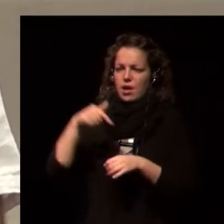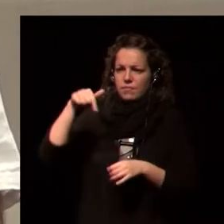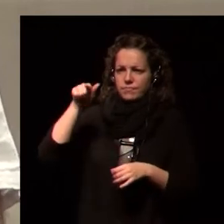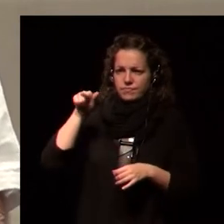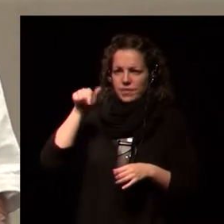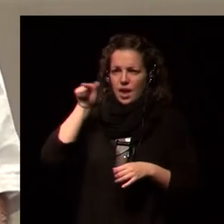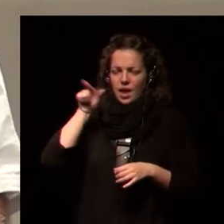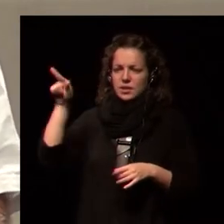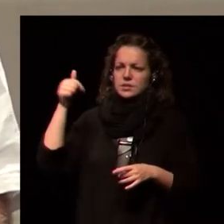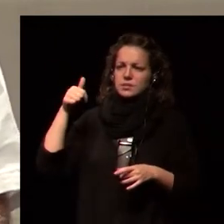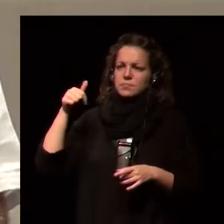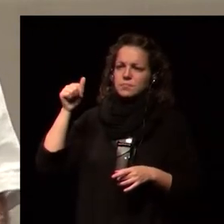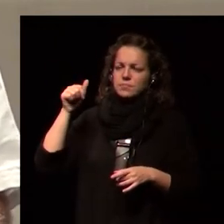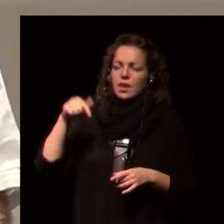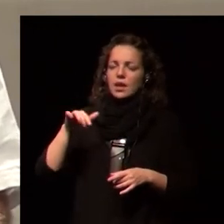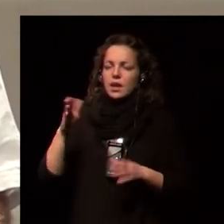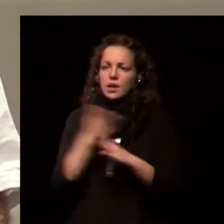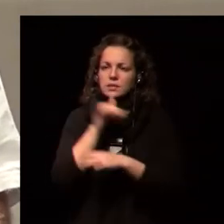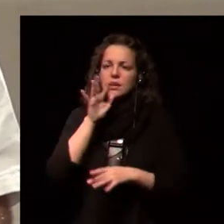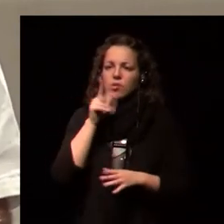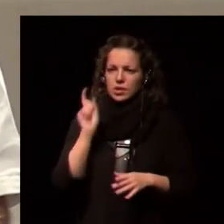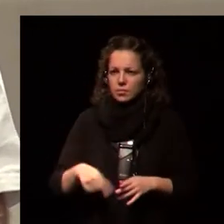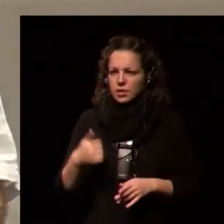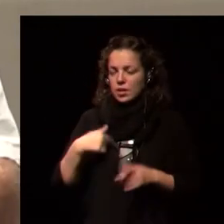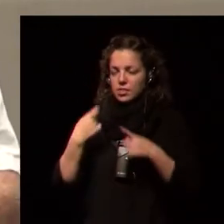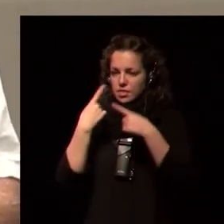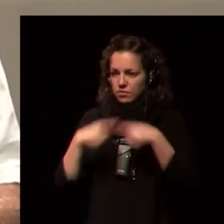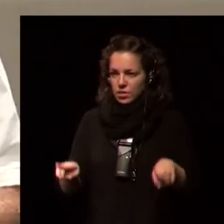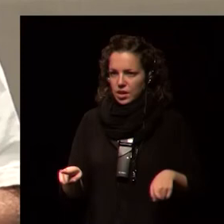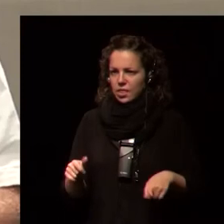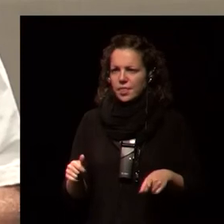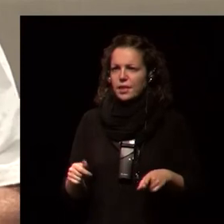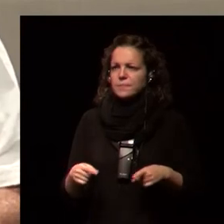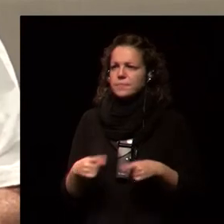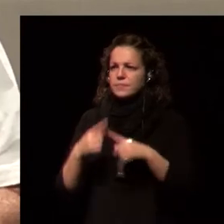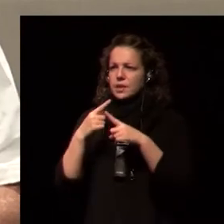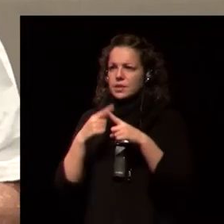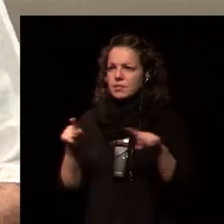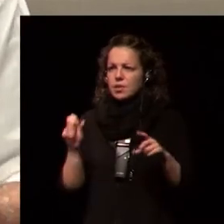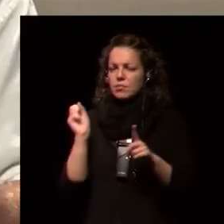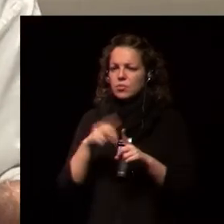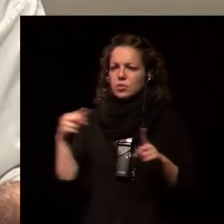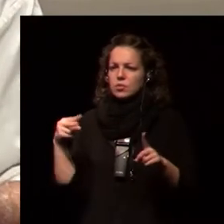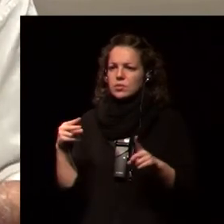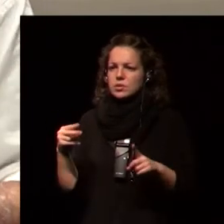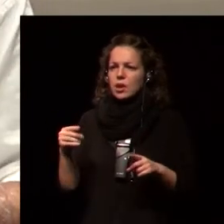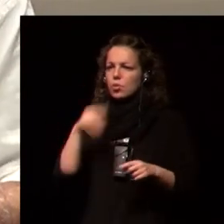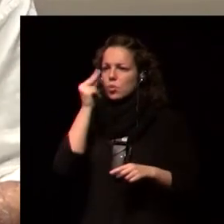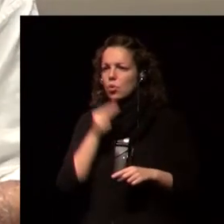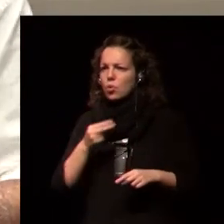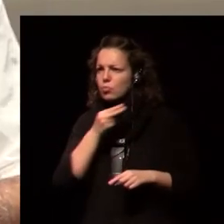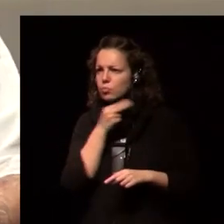y ahora también. Una diferencia entre ellos y yo, sobre todo desde el punto de vista del engagement, del